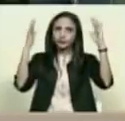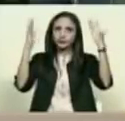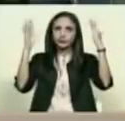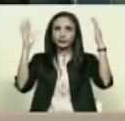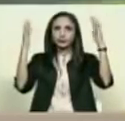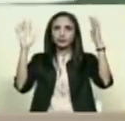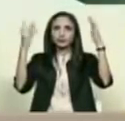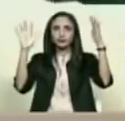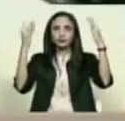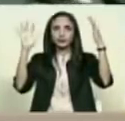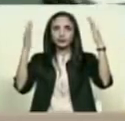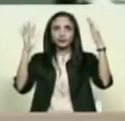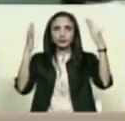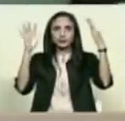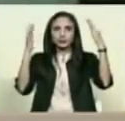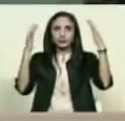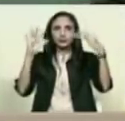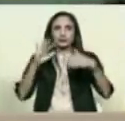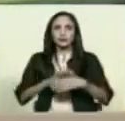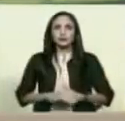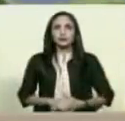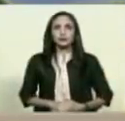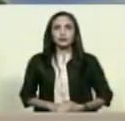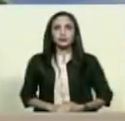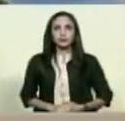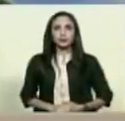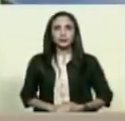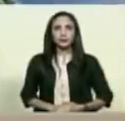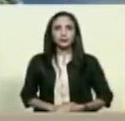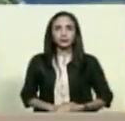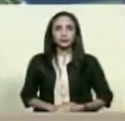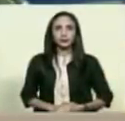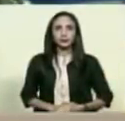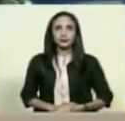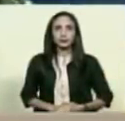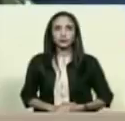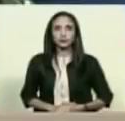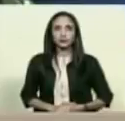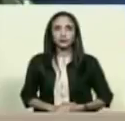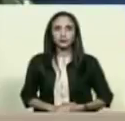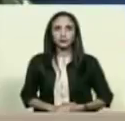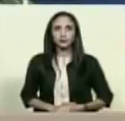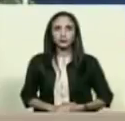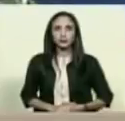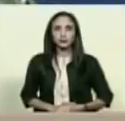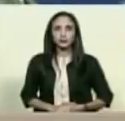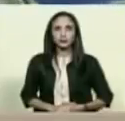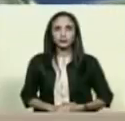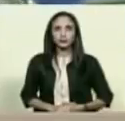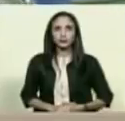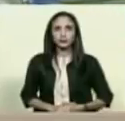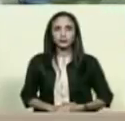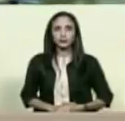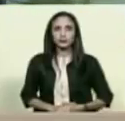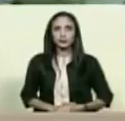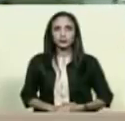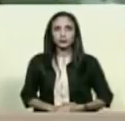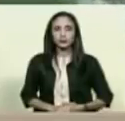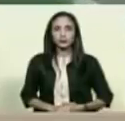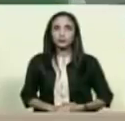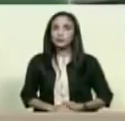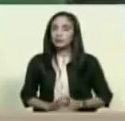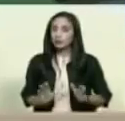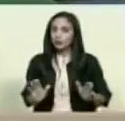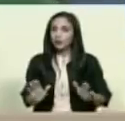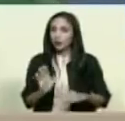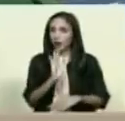ensamblando, instalando las máquinas para las petrogranjas, los petrocontainers, que pueden